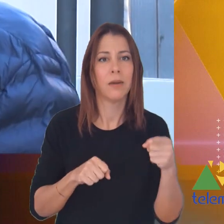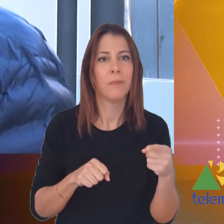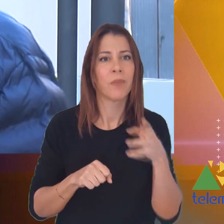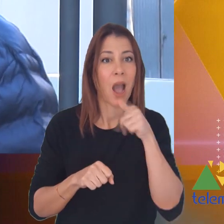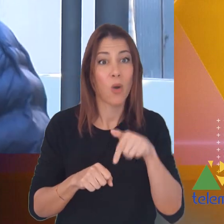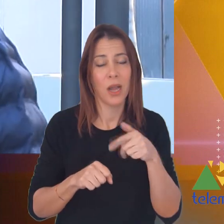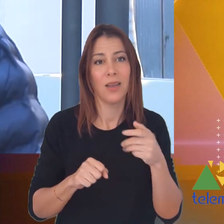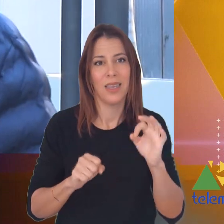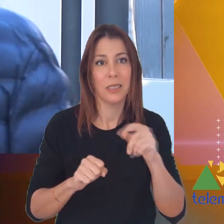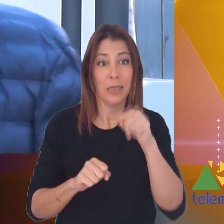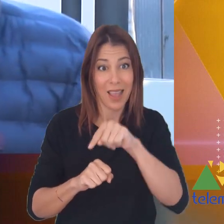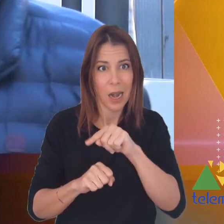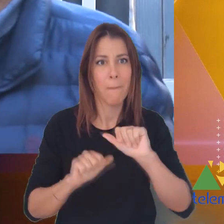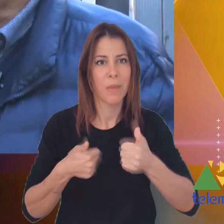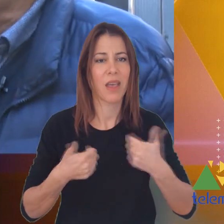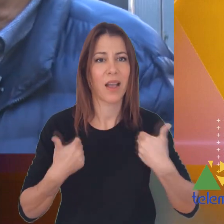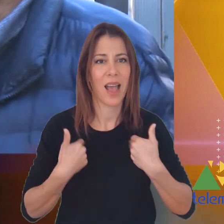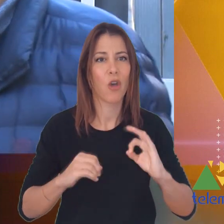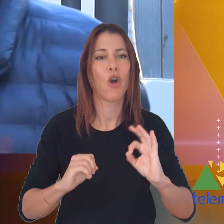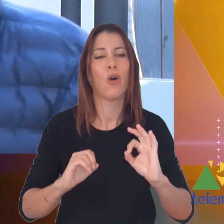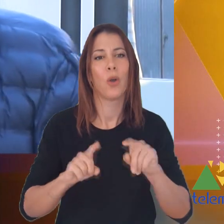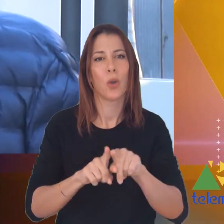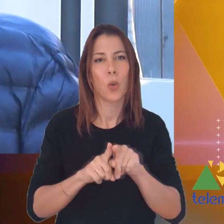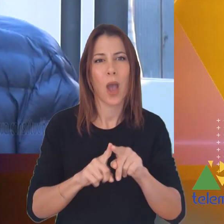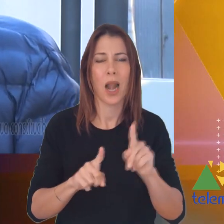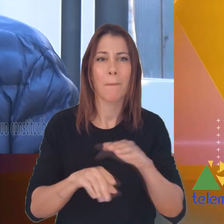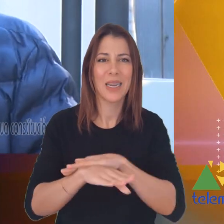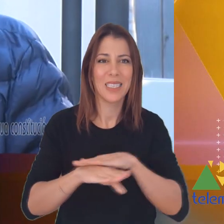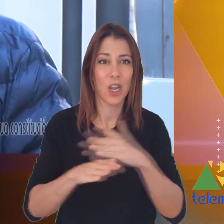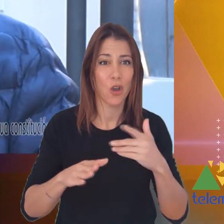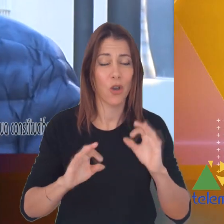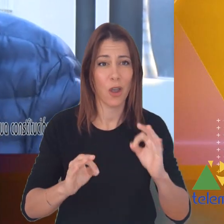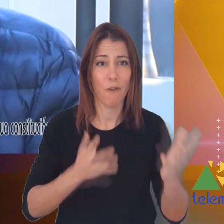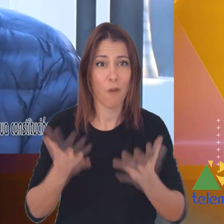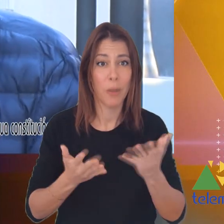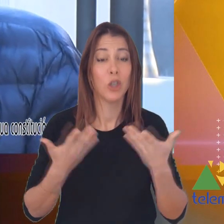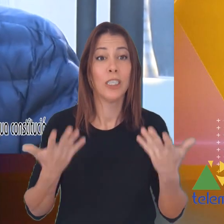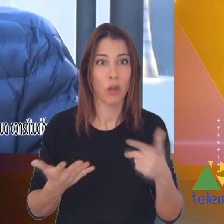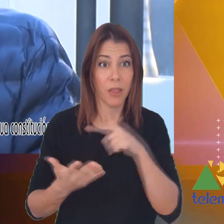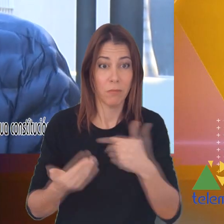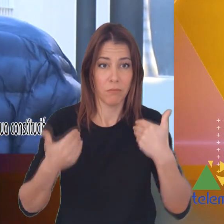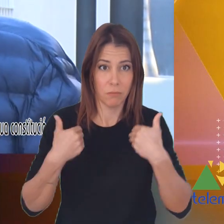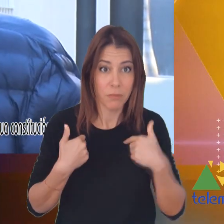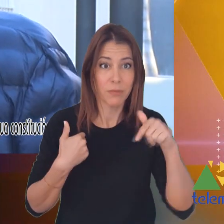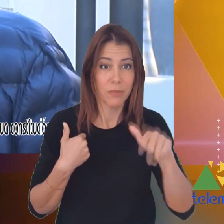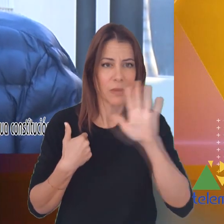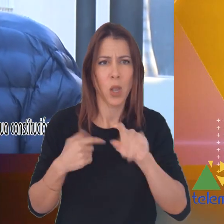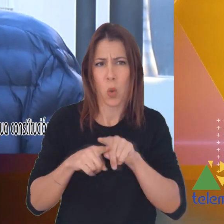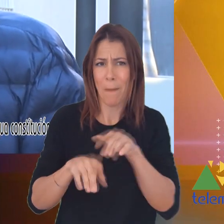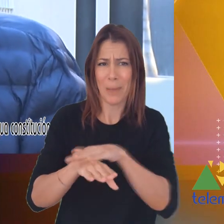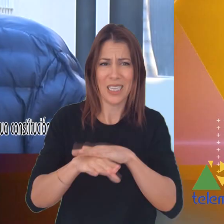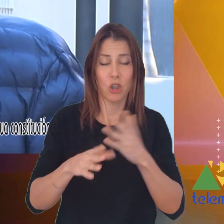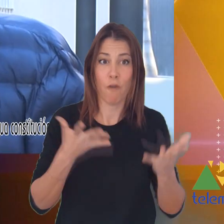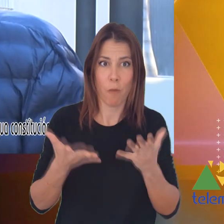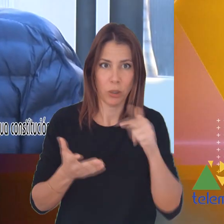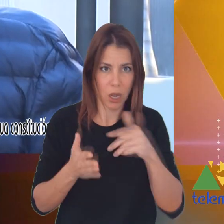Ministerio de Fomento. Y precisamente como secretario de Estado de Fomento, que es una especie de ministro de Fomento de